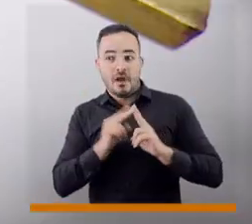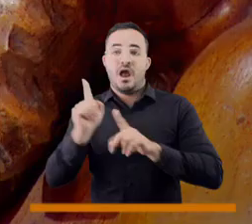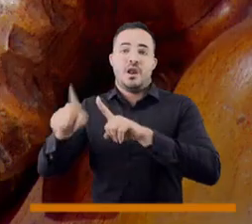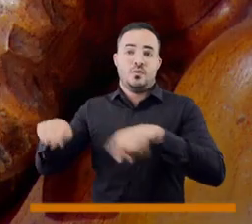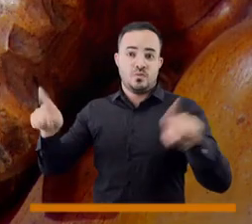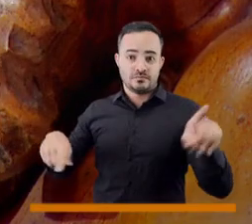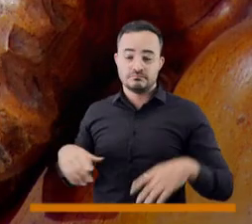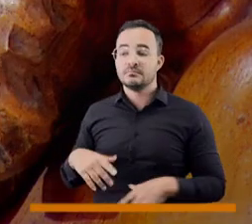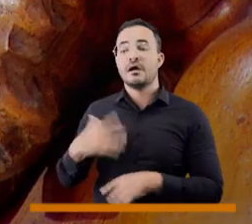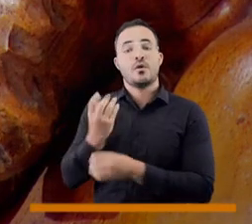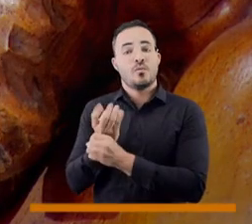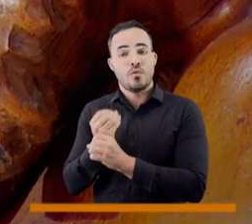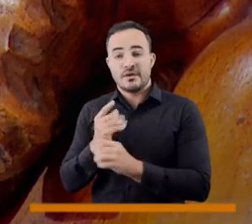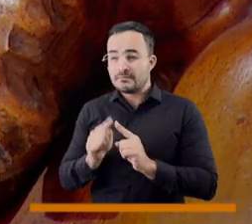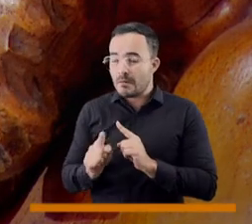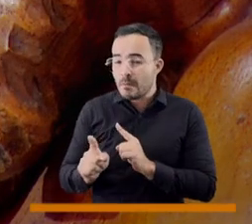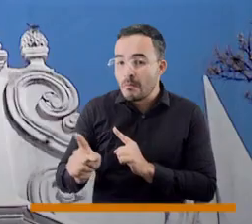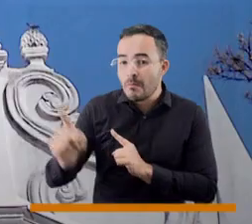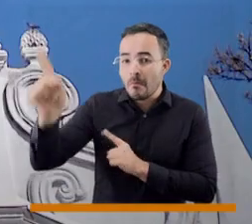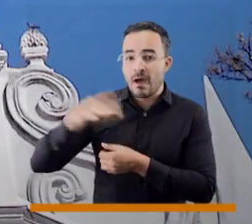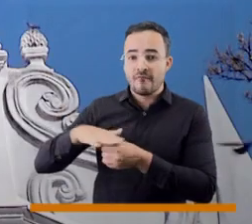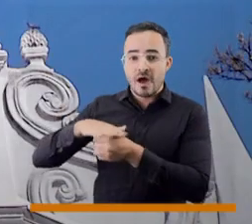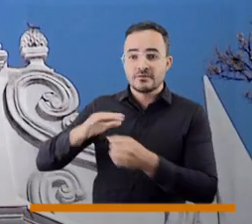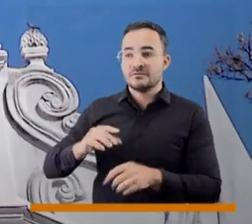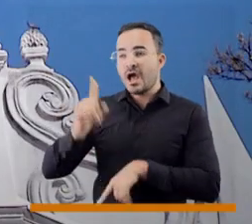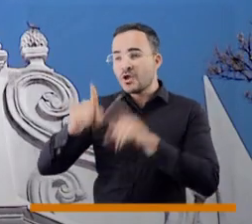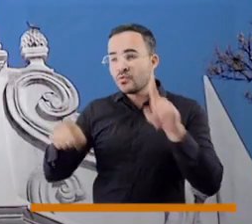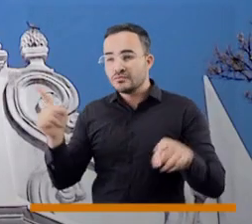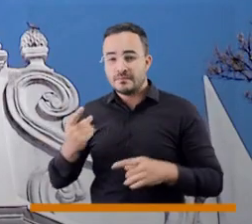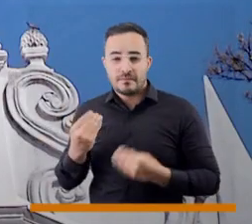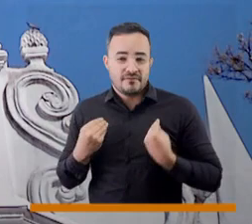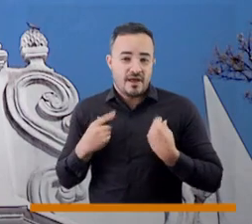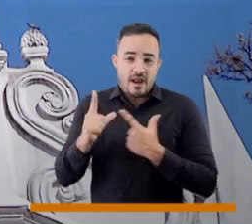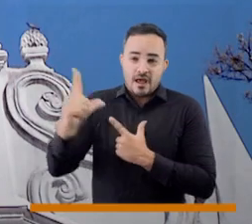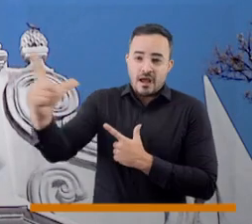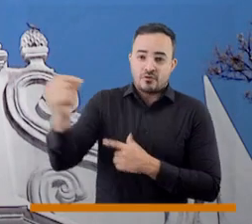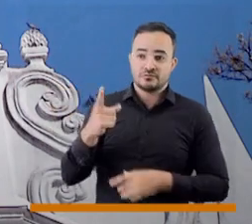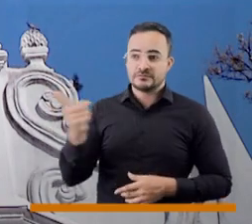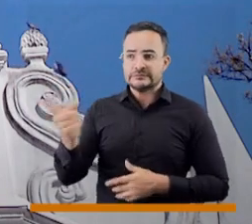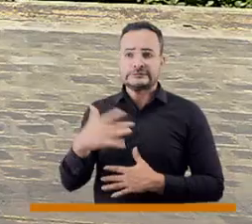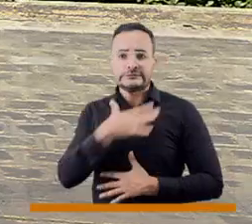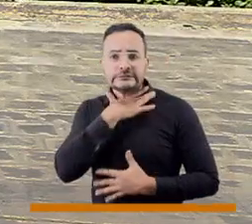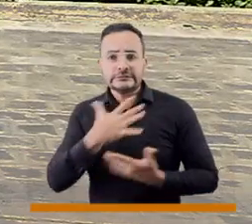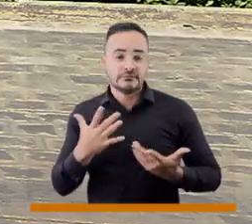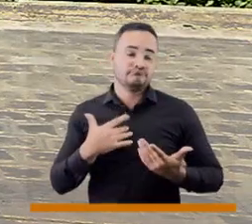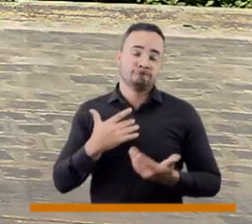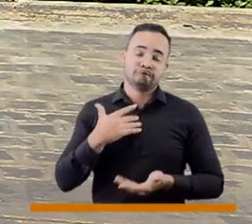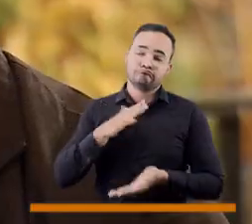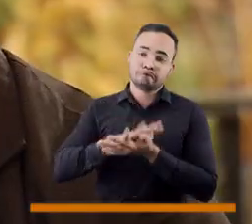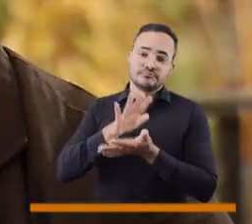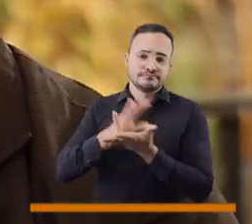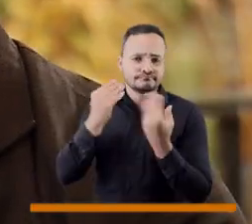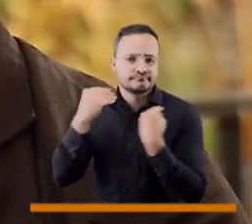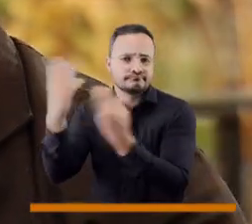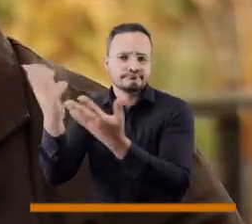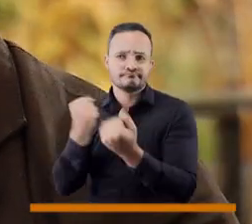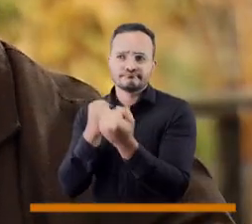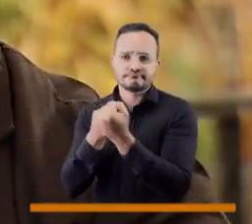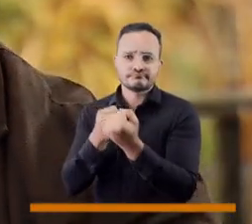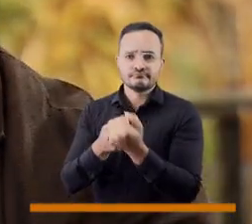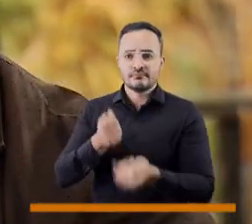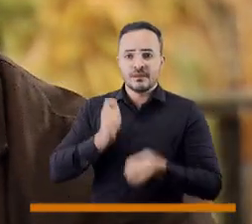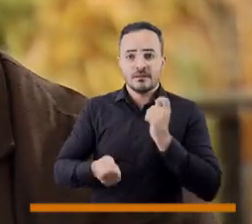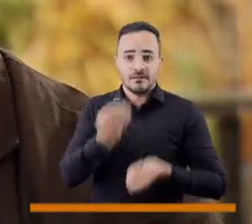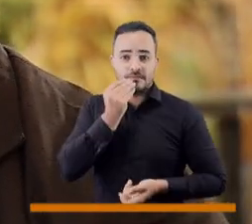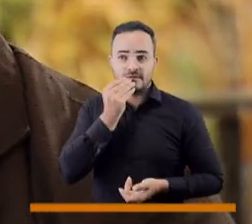puede llegar. Estamos llegando a territorio, a barrios, en las comunas altas de la ciudad, donde